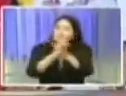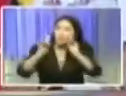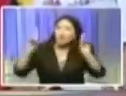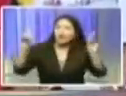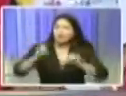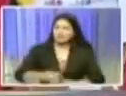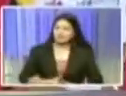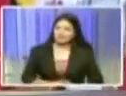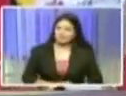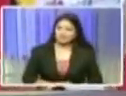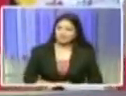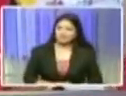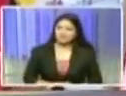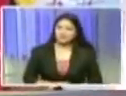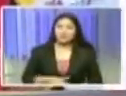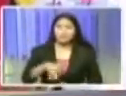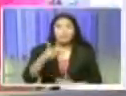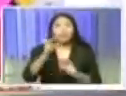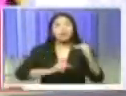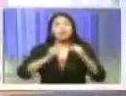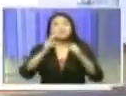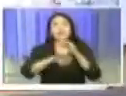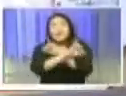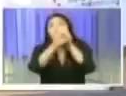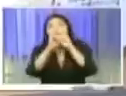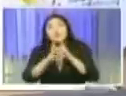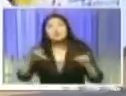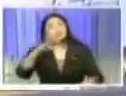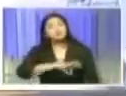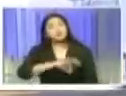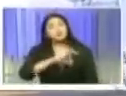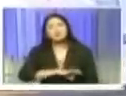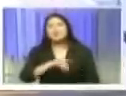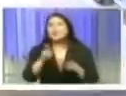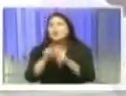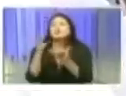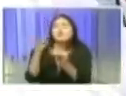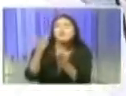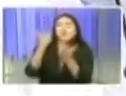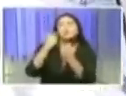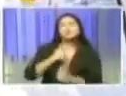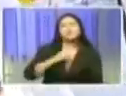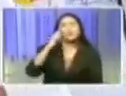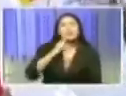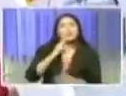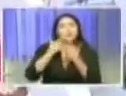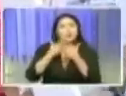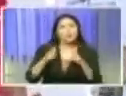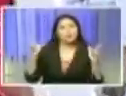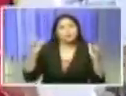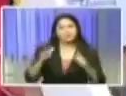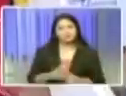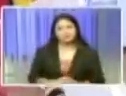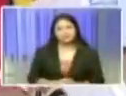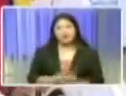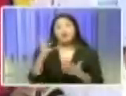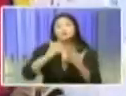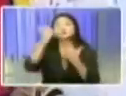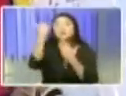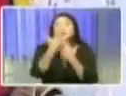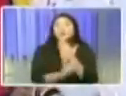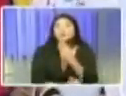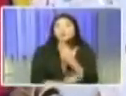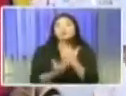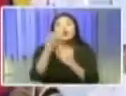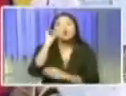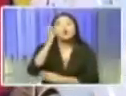democrática. Y para construir la felicidad social de la que nos habló el Libertador en su proyecto histórico en